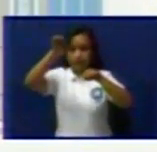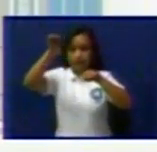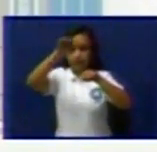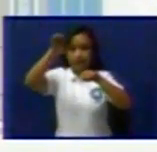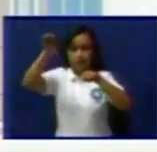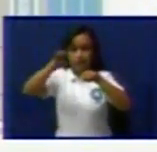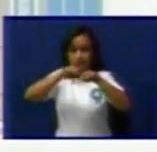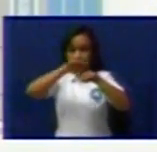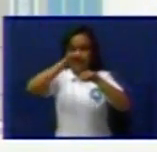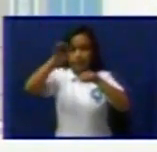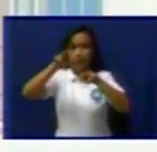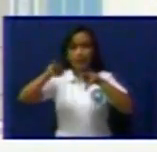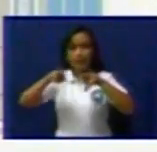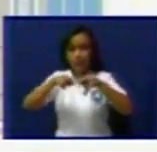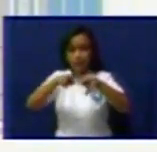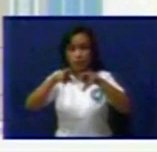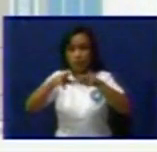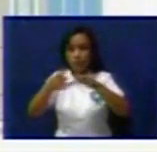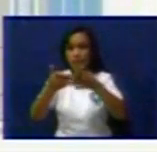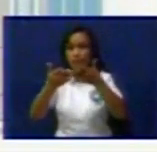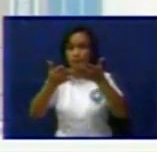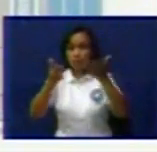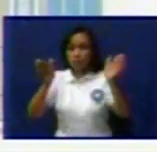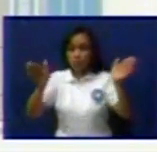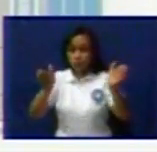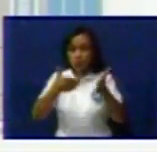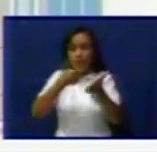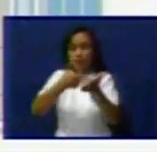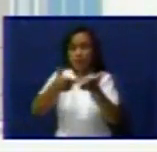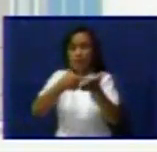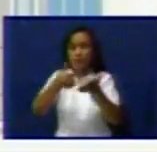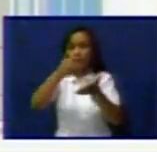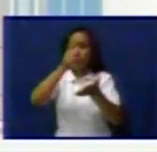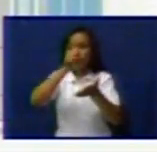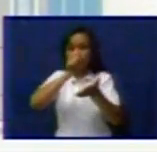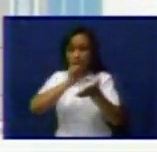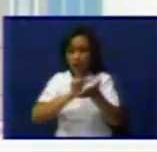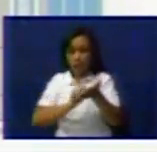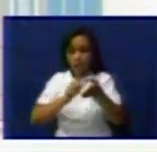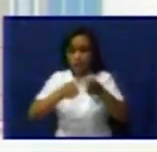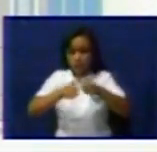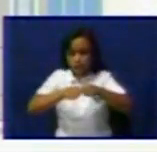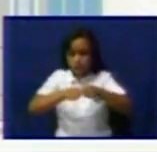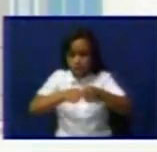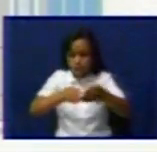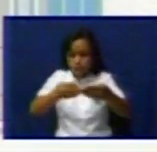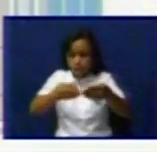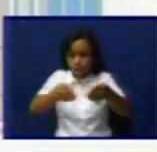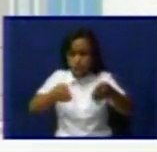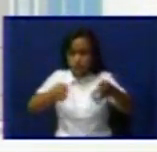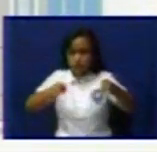para ahorrar los recursos hídricos y reducir los gastos de agua. En las esclusas